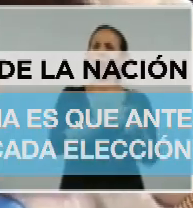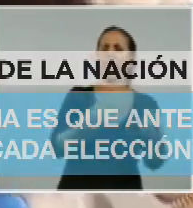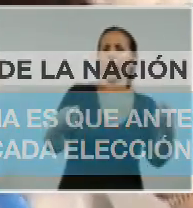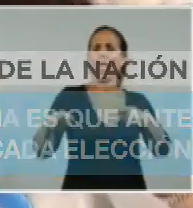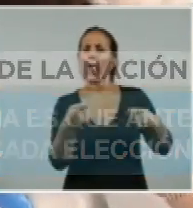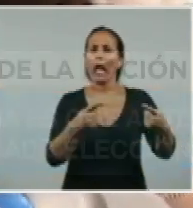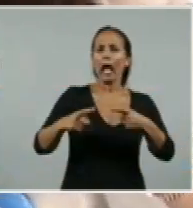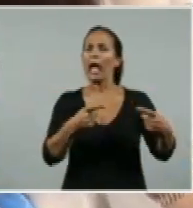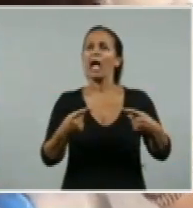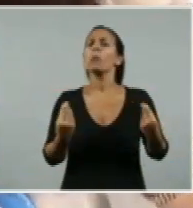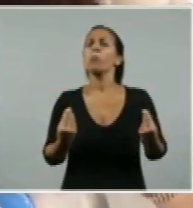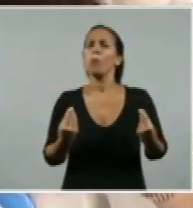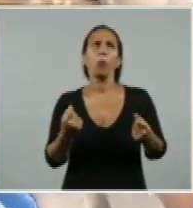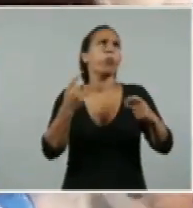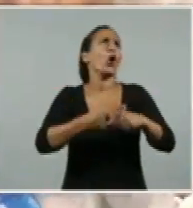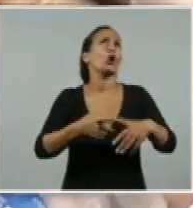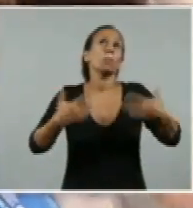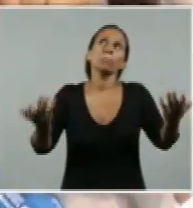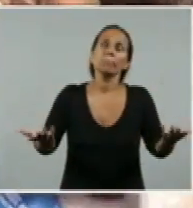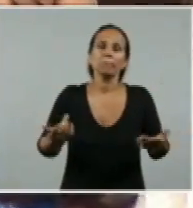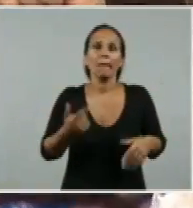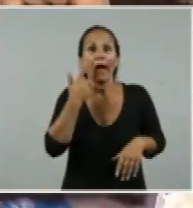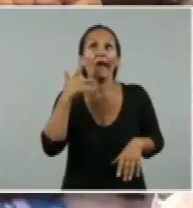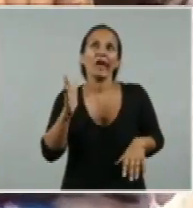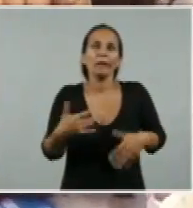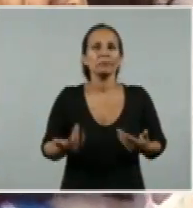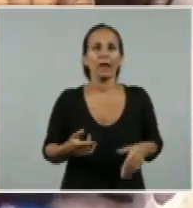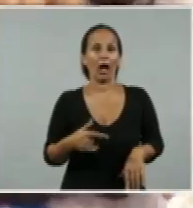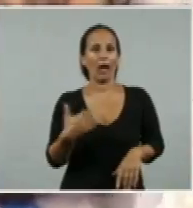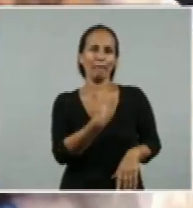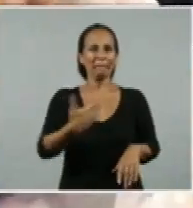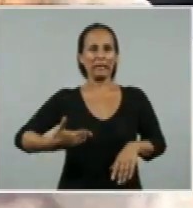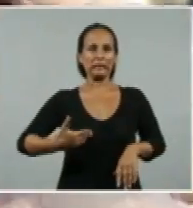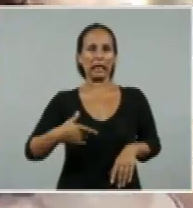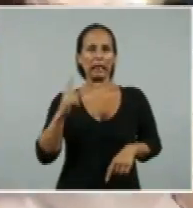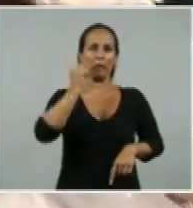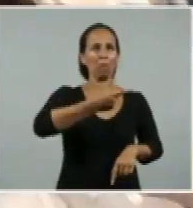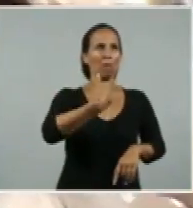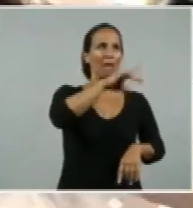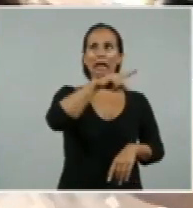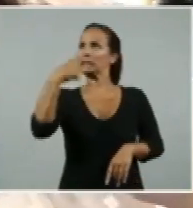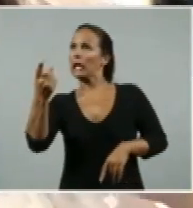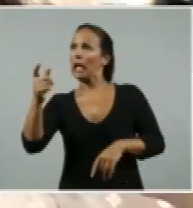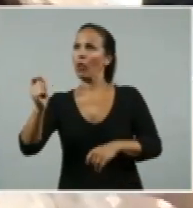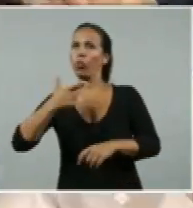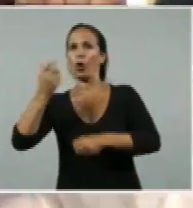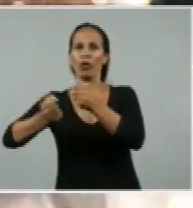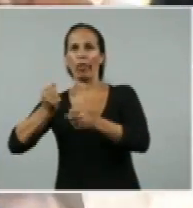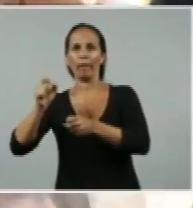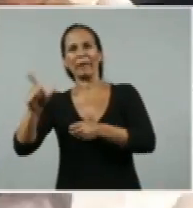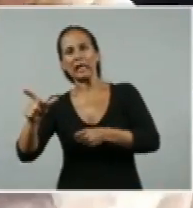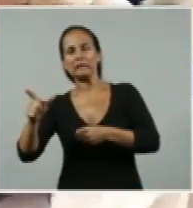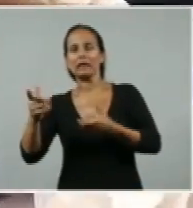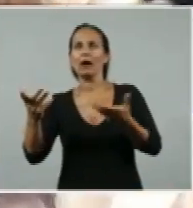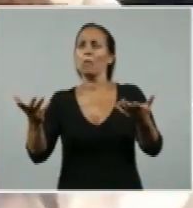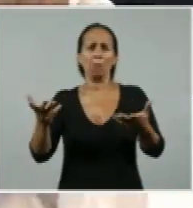ver si manda más la presidenta o manda más el empresariado. La disputa de